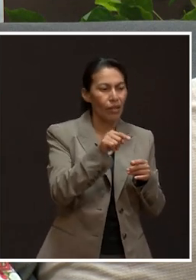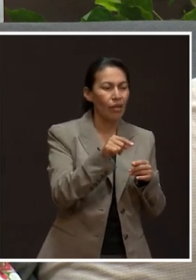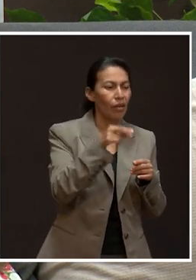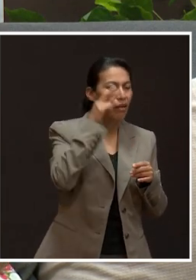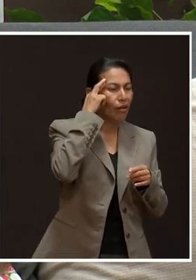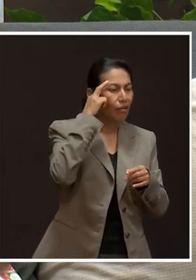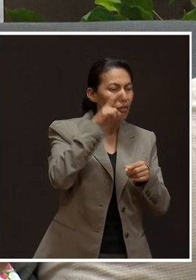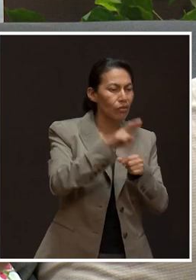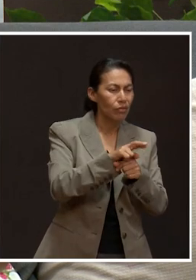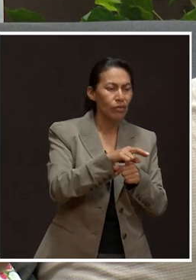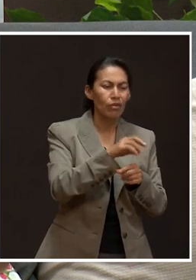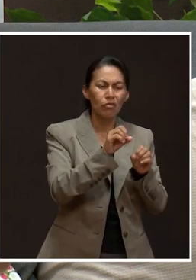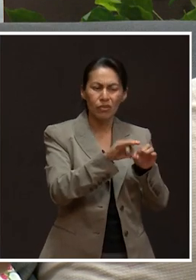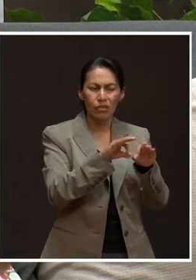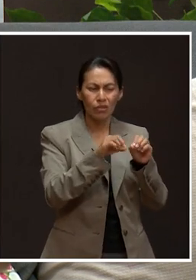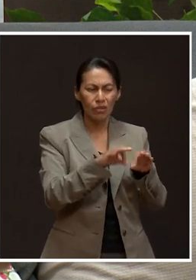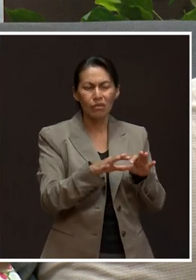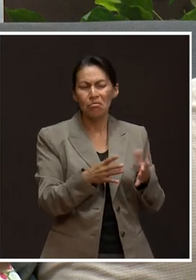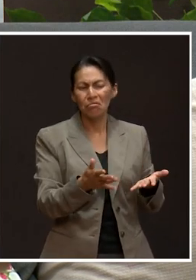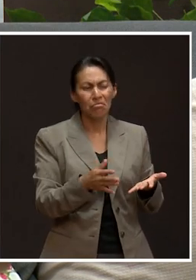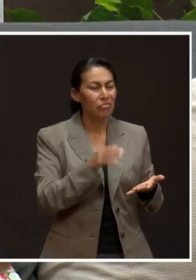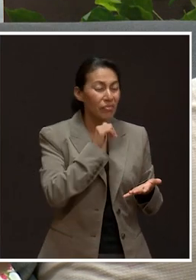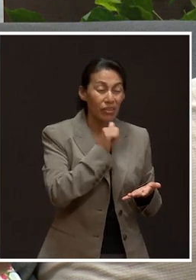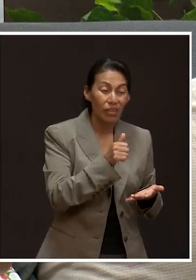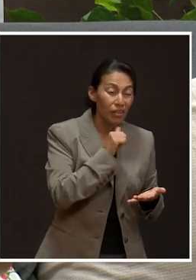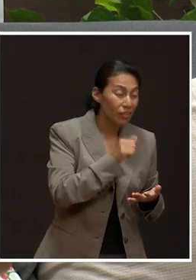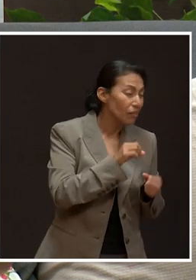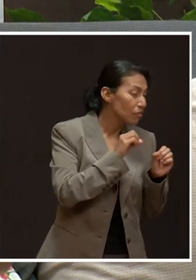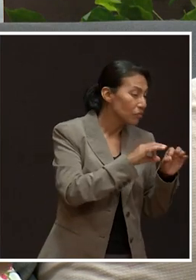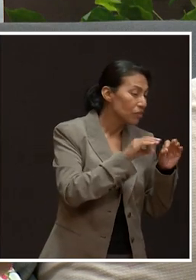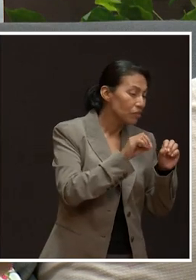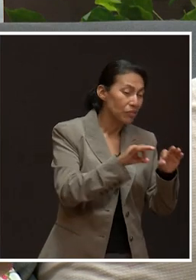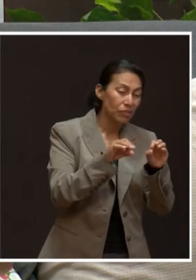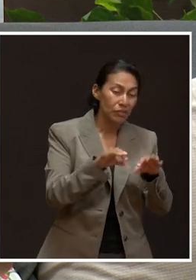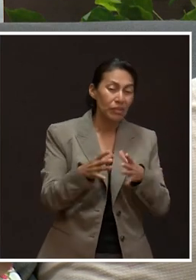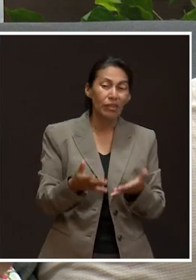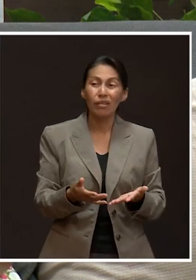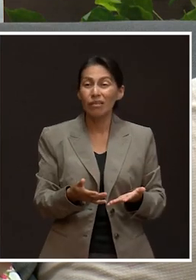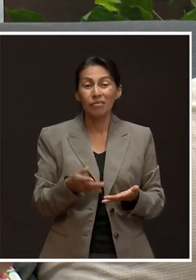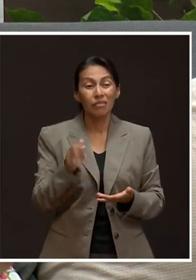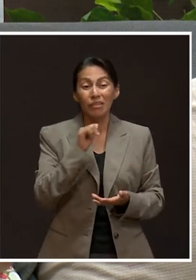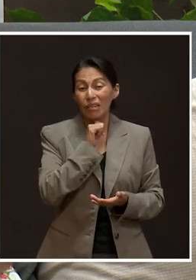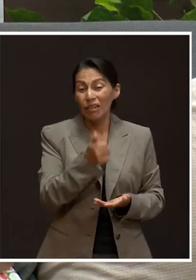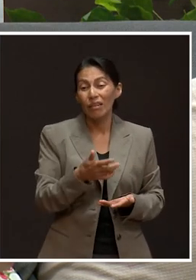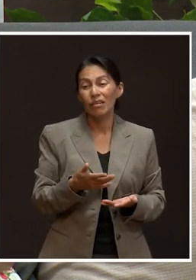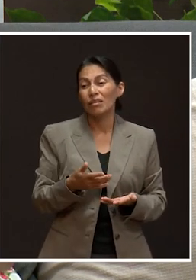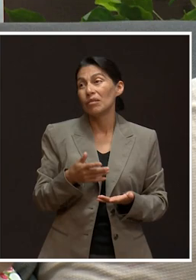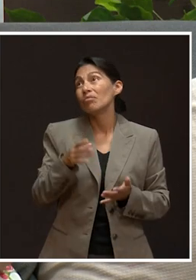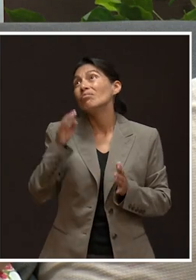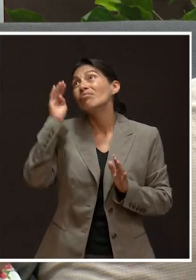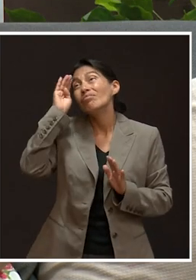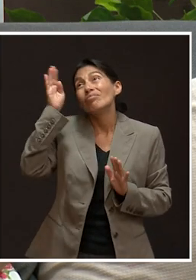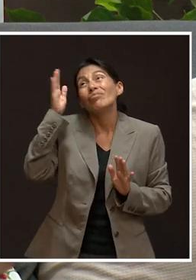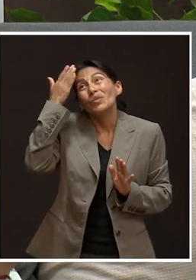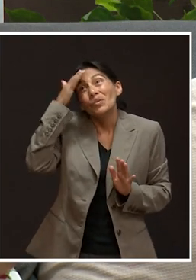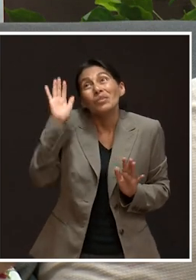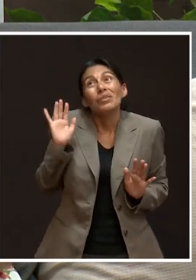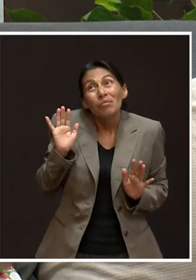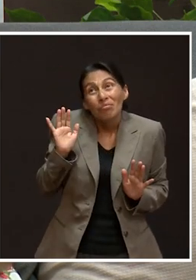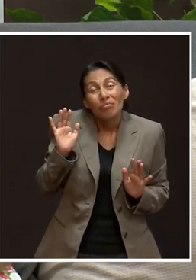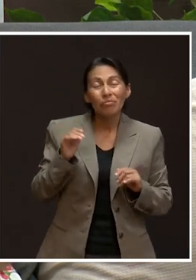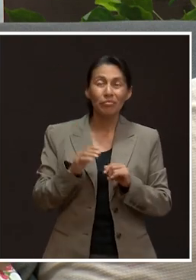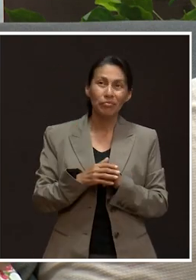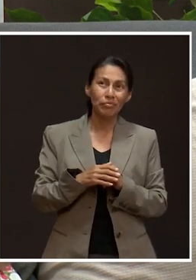fui a rectoría tampoco, y yo le dije al Señor, pues, bueno, ya, pues, tú